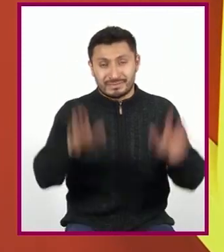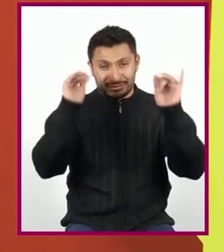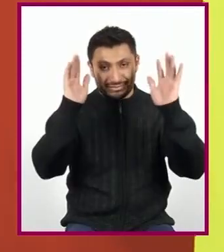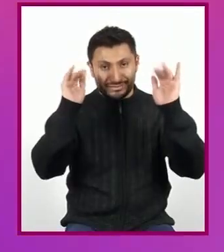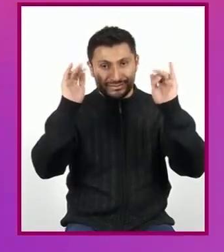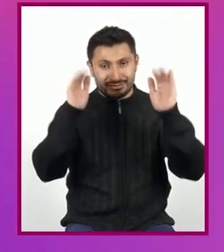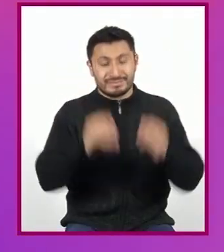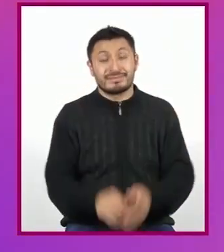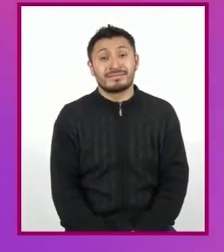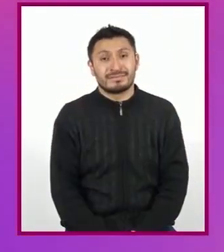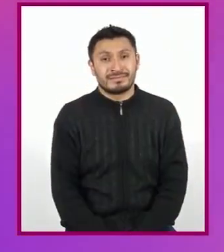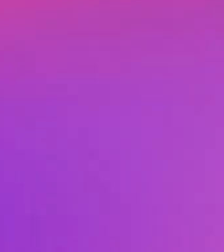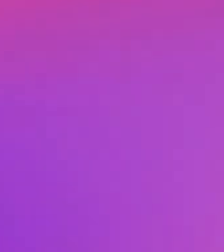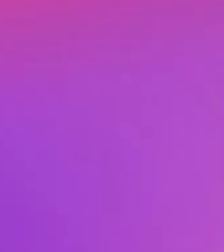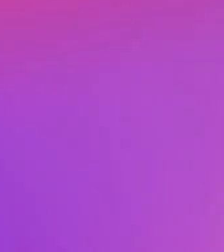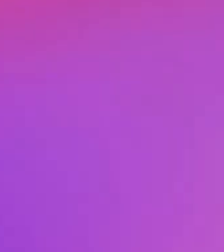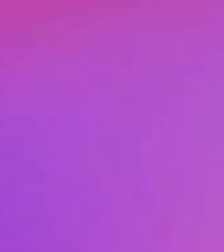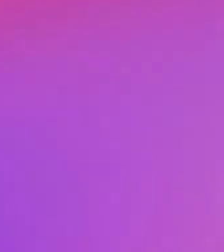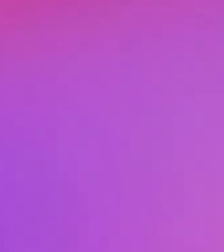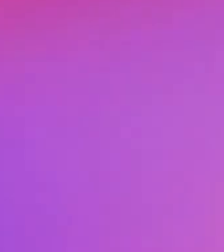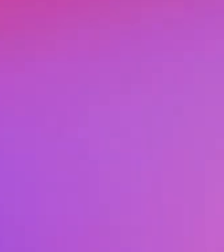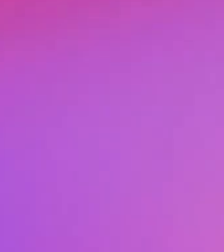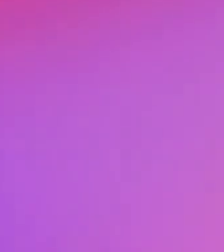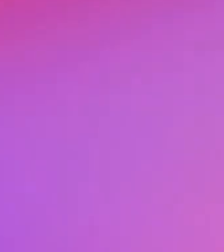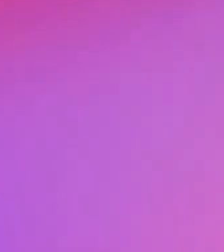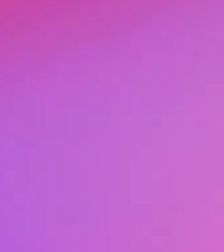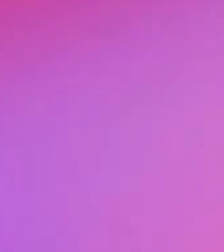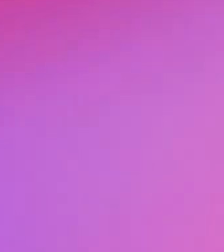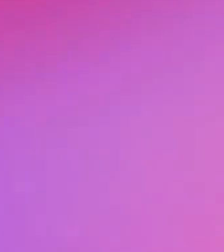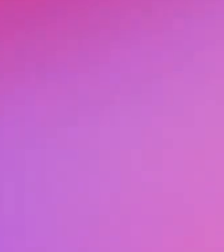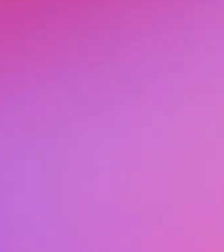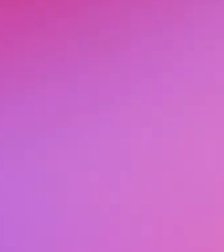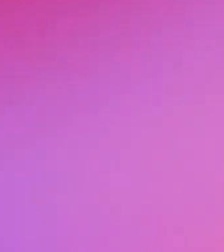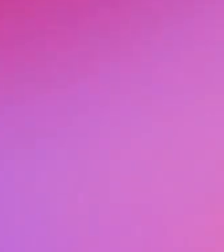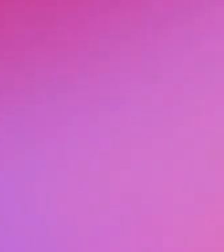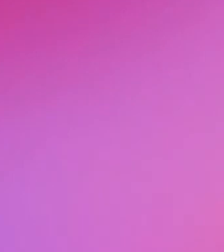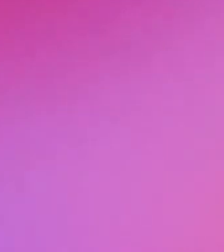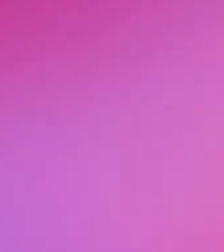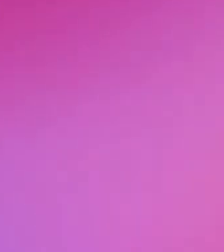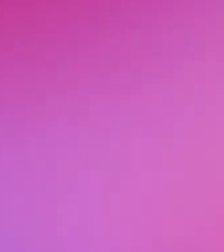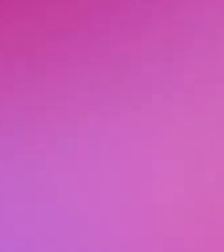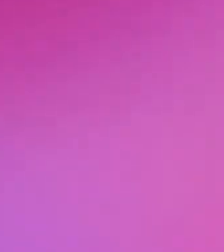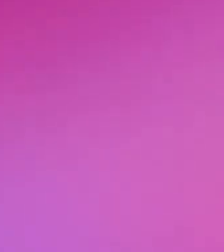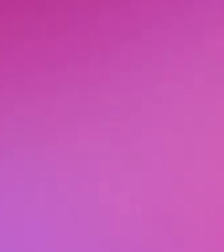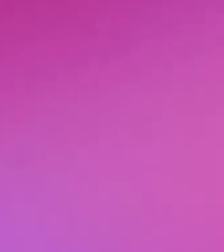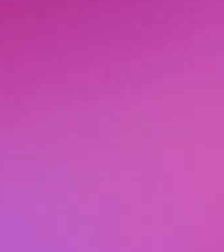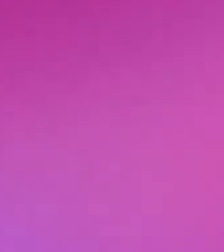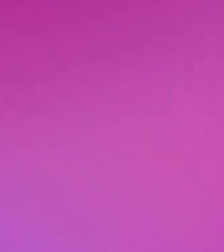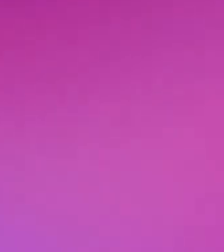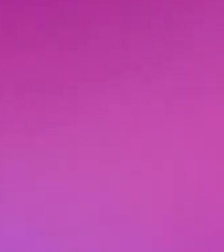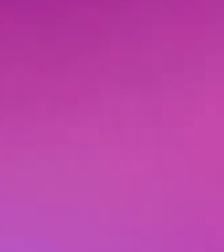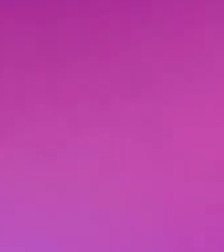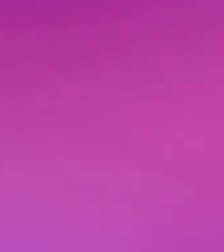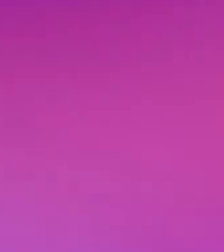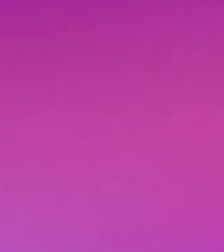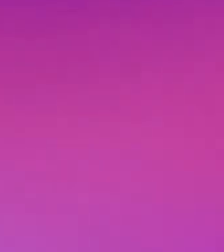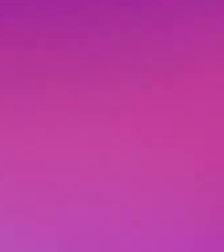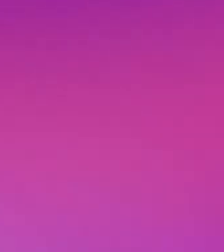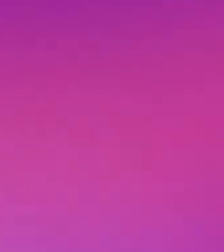analicen si está conjugado en primera o tercera persona y expliquen en su cuaderno qué es lo que intenta destacar su